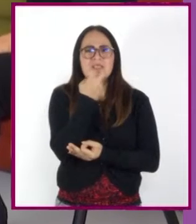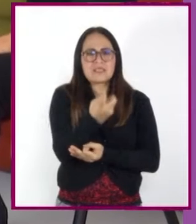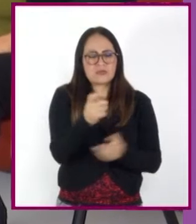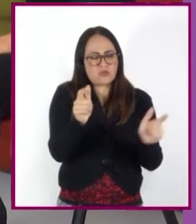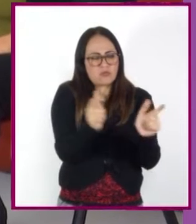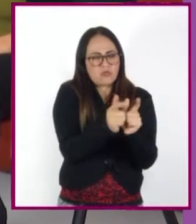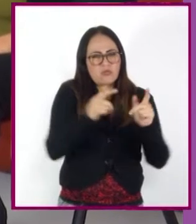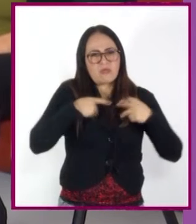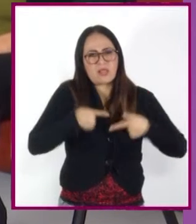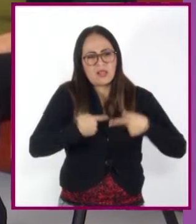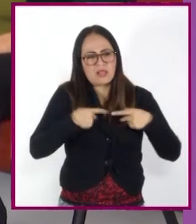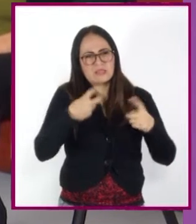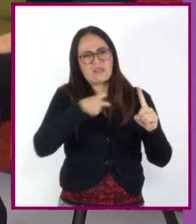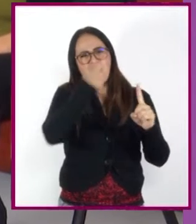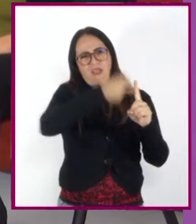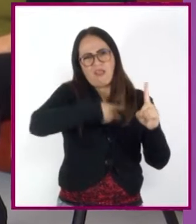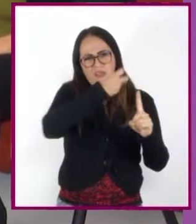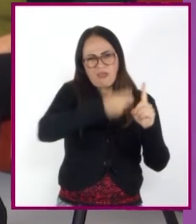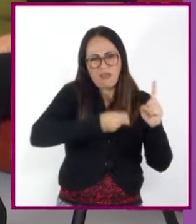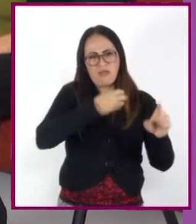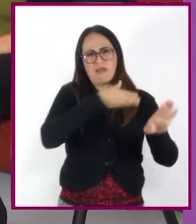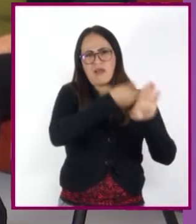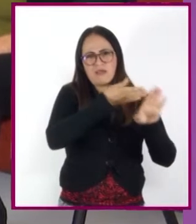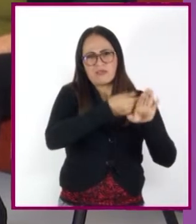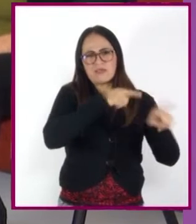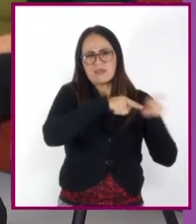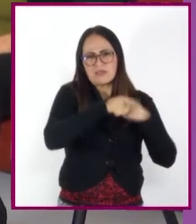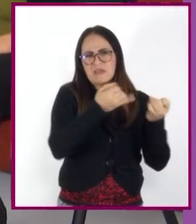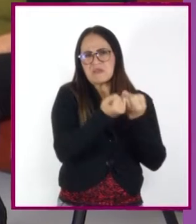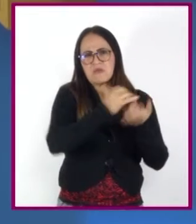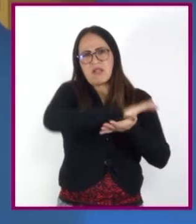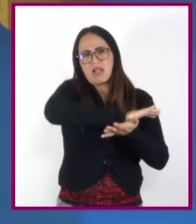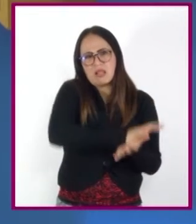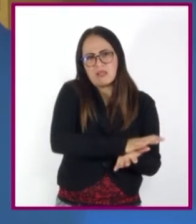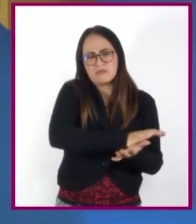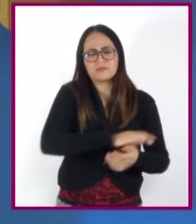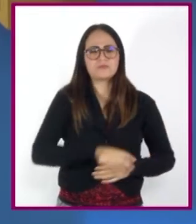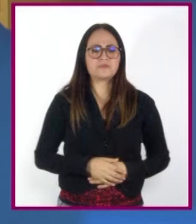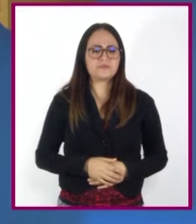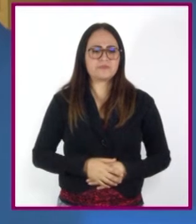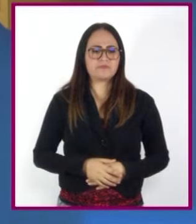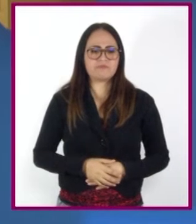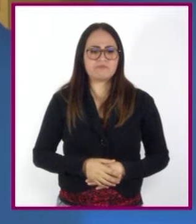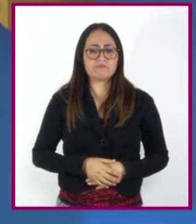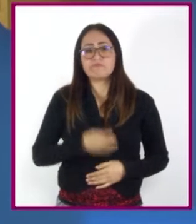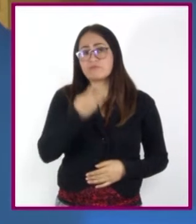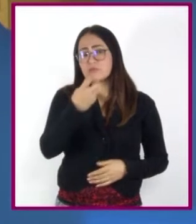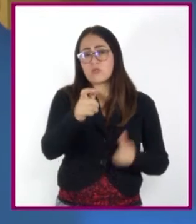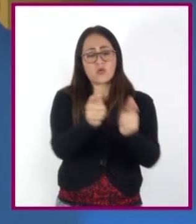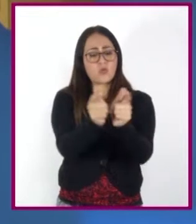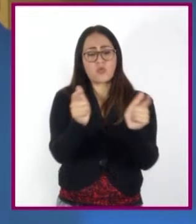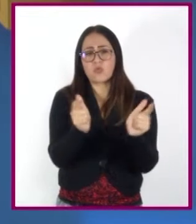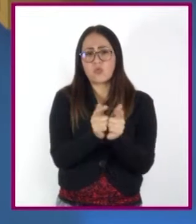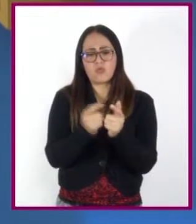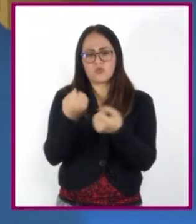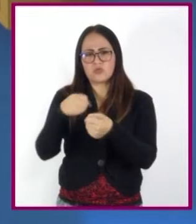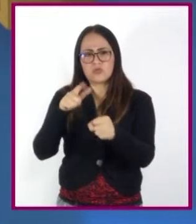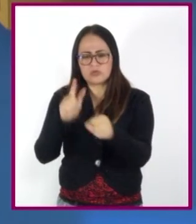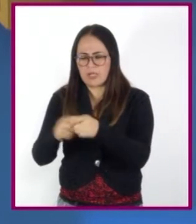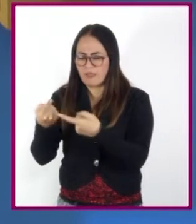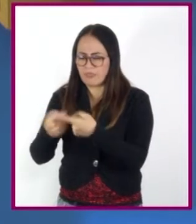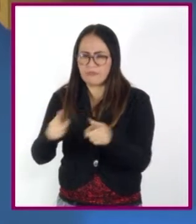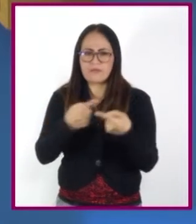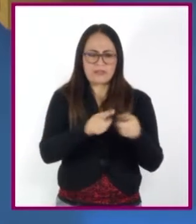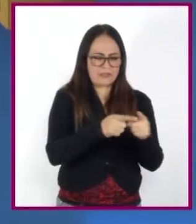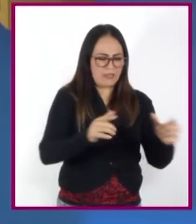a prejuicios, a violencia y discriminación. Como en todos los grupos sociales, en el de las y